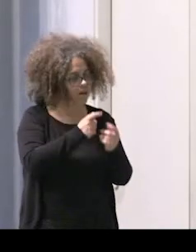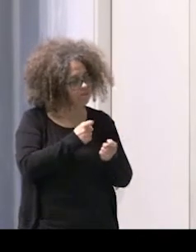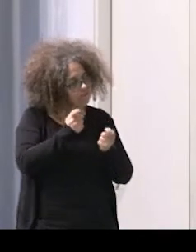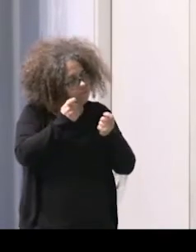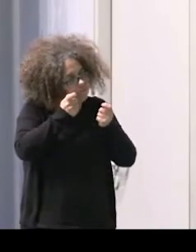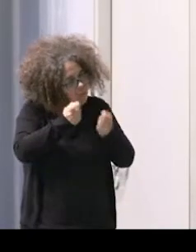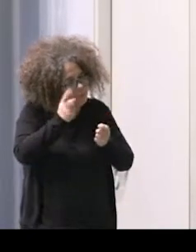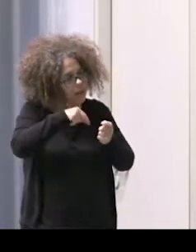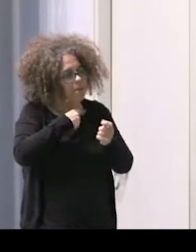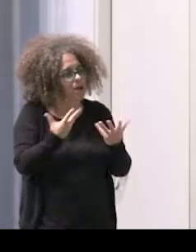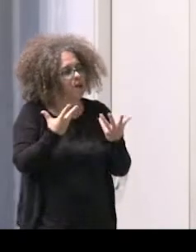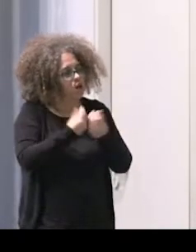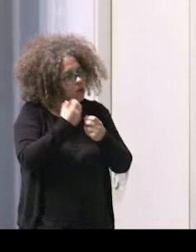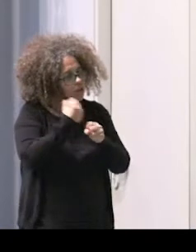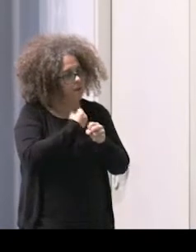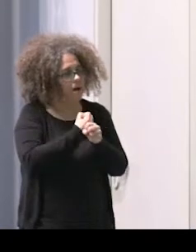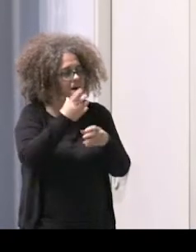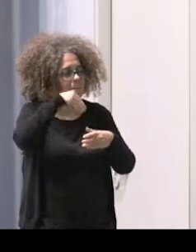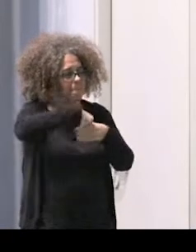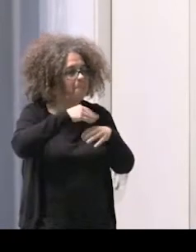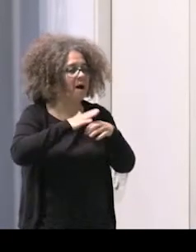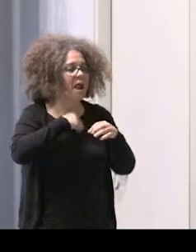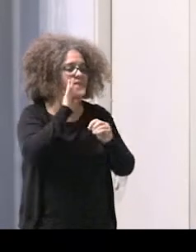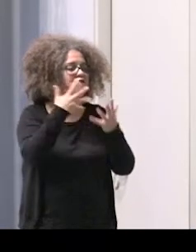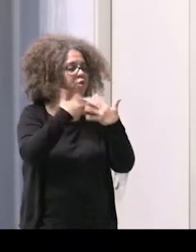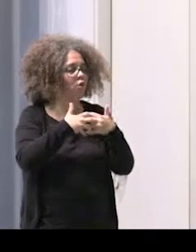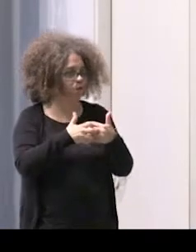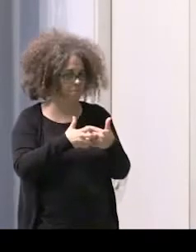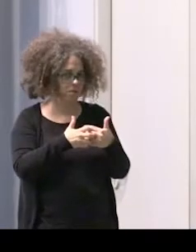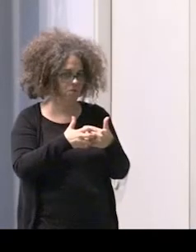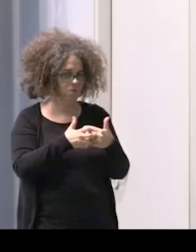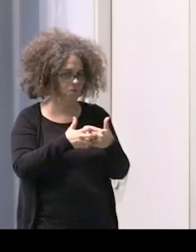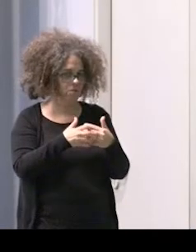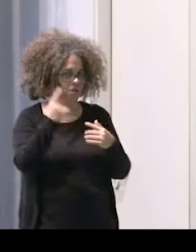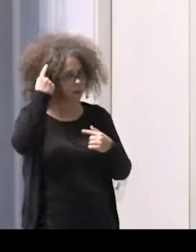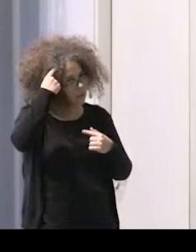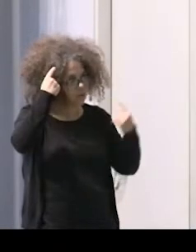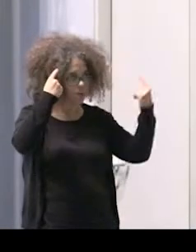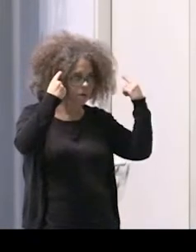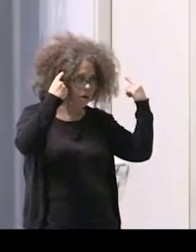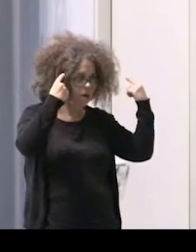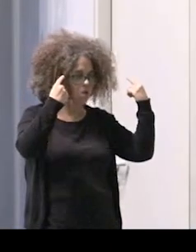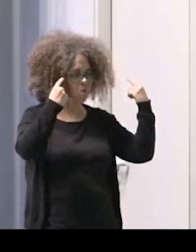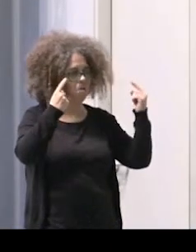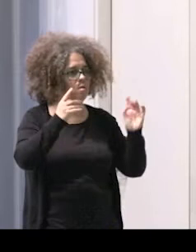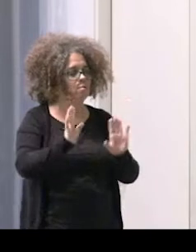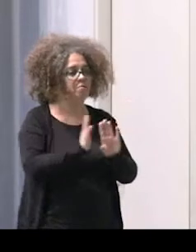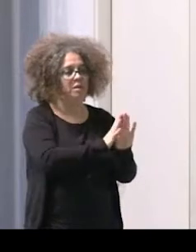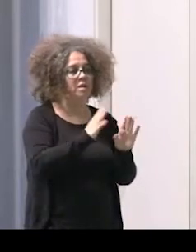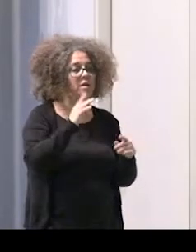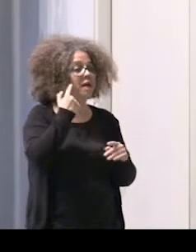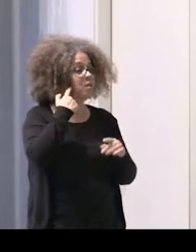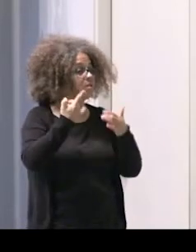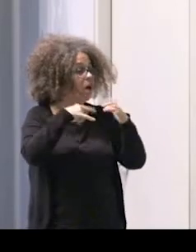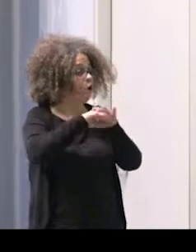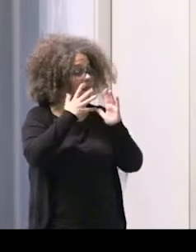lo que hacemos es controlar el funcionamiento del procesador de sonido de cada uno de los dos implantes. En el sistema sano, en nuestra cóclea